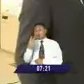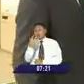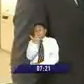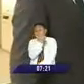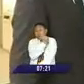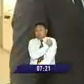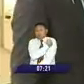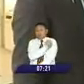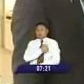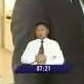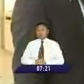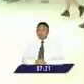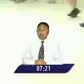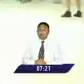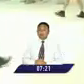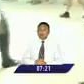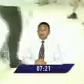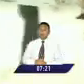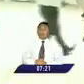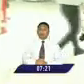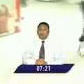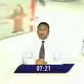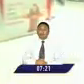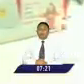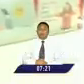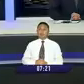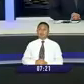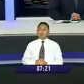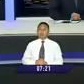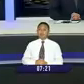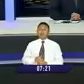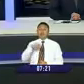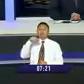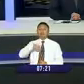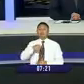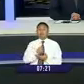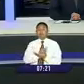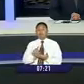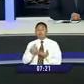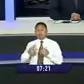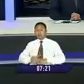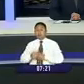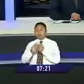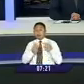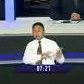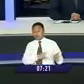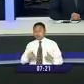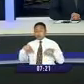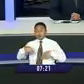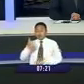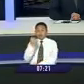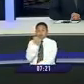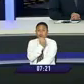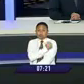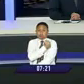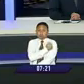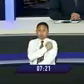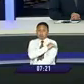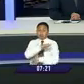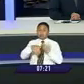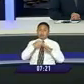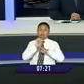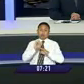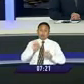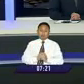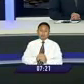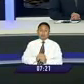dosis. Informó Mauricio Sánchez. Esta semana inicia el plan intensivo de vacunación contra el COVID-19 a escala nacional.